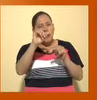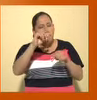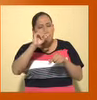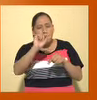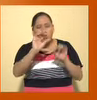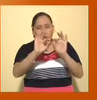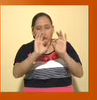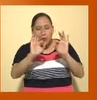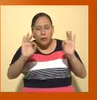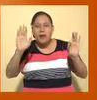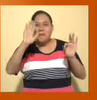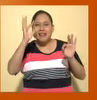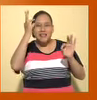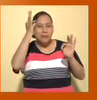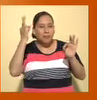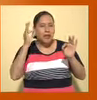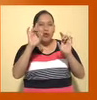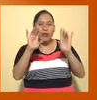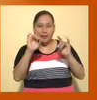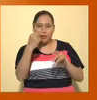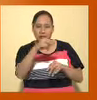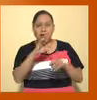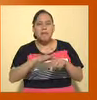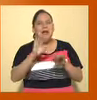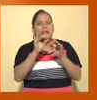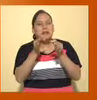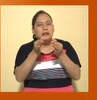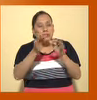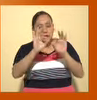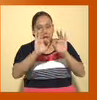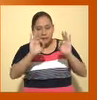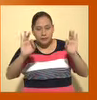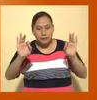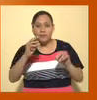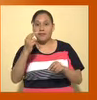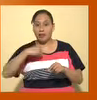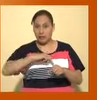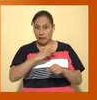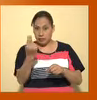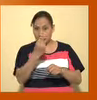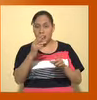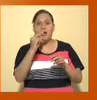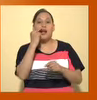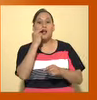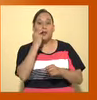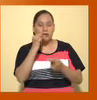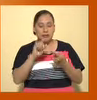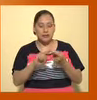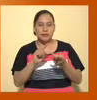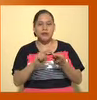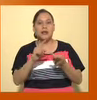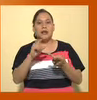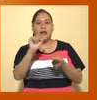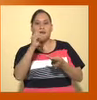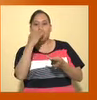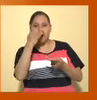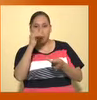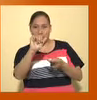dicen pelo de ángel, como que es mucho más finito, ¿no? Okay. Es súper delgado. Vamos a necesitar nueces,